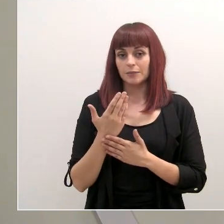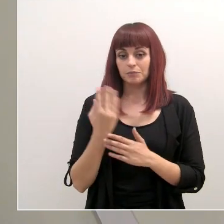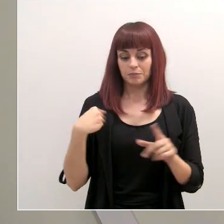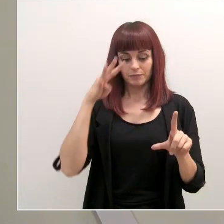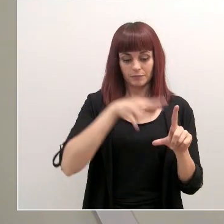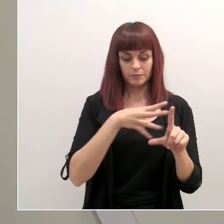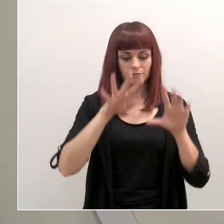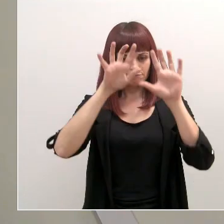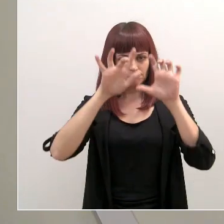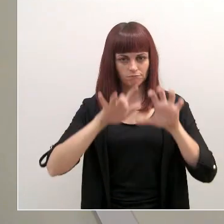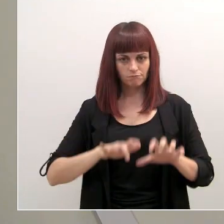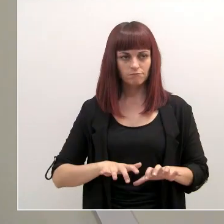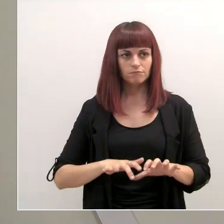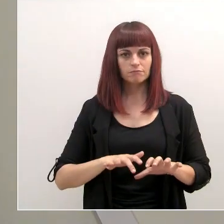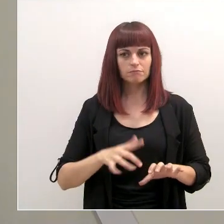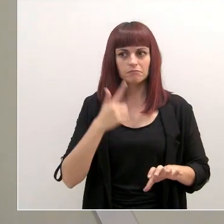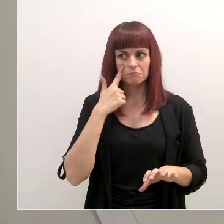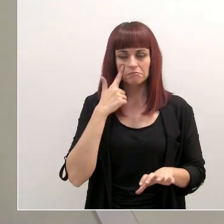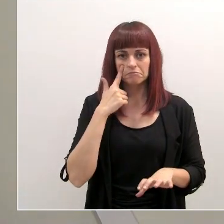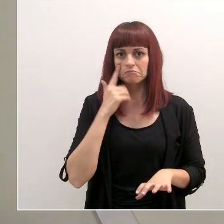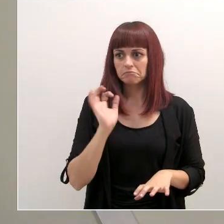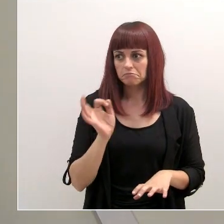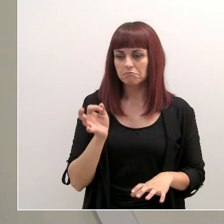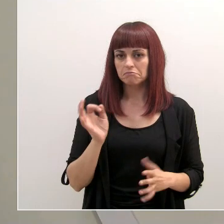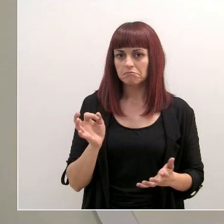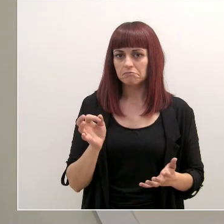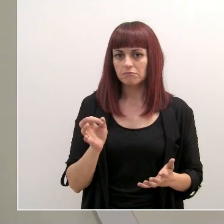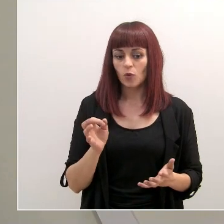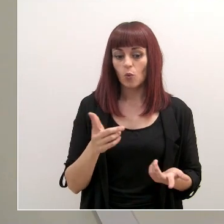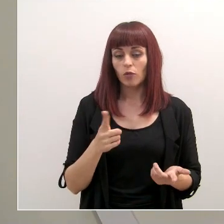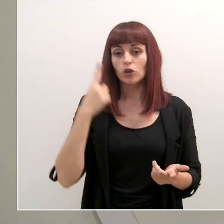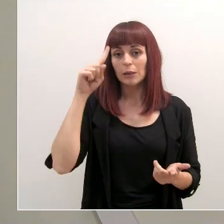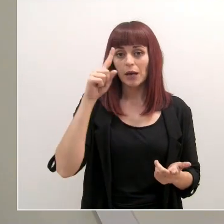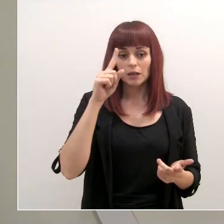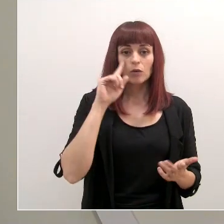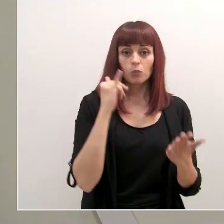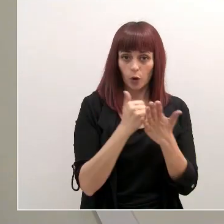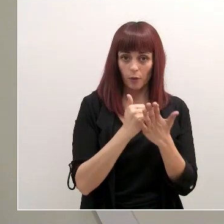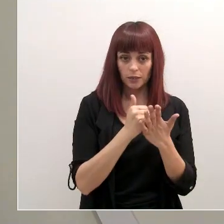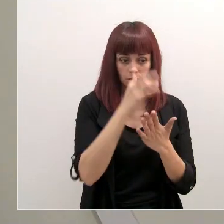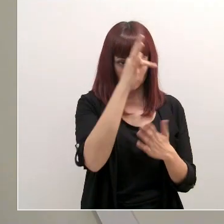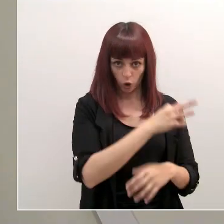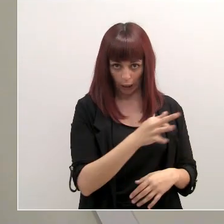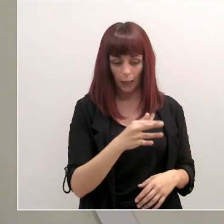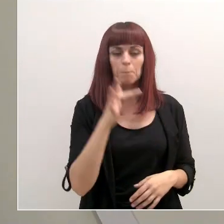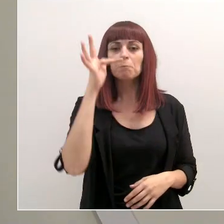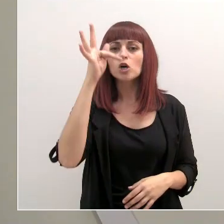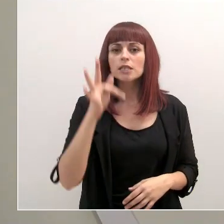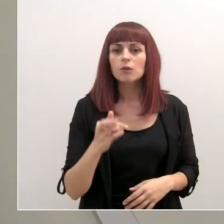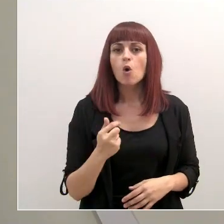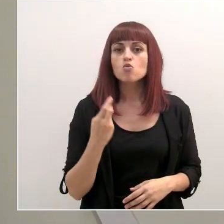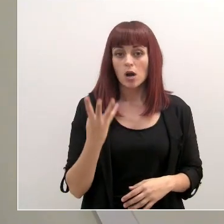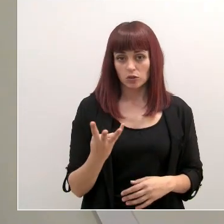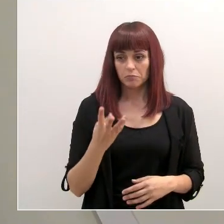y examinando y diciendo efectivamente nos pasarán tanto los datos de positivos que hayan encontrado como las razones de que 800